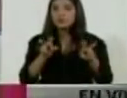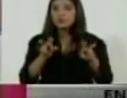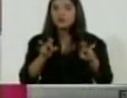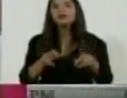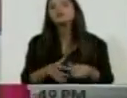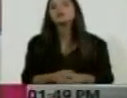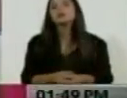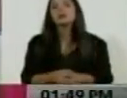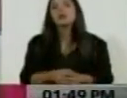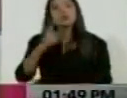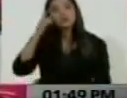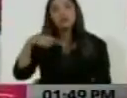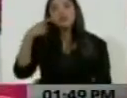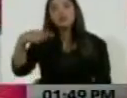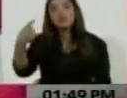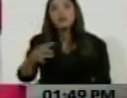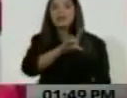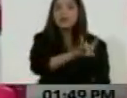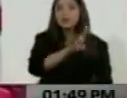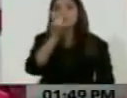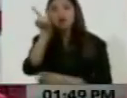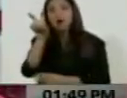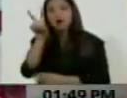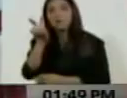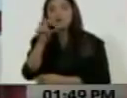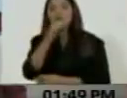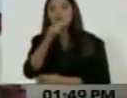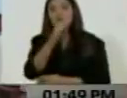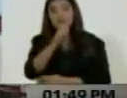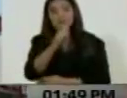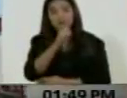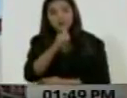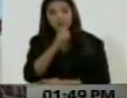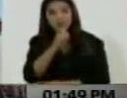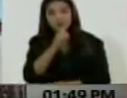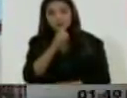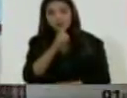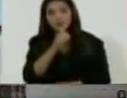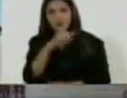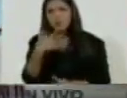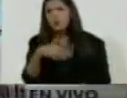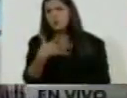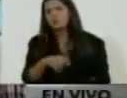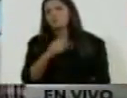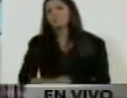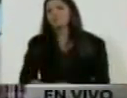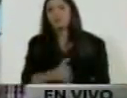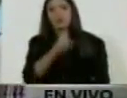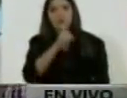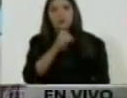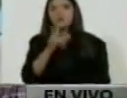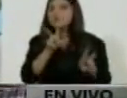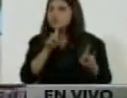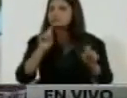boletín diario de lunes a viernes de información candente,